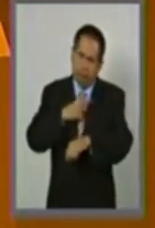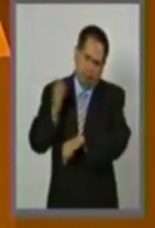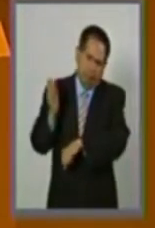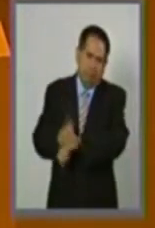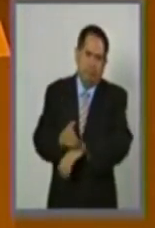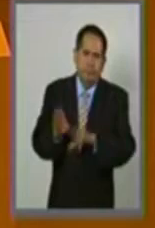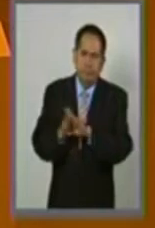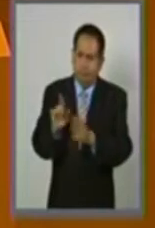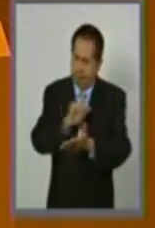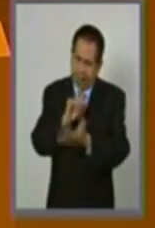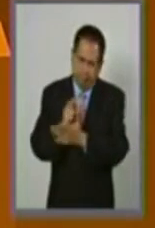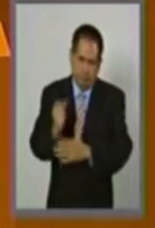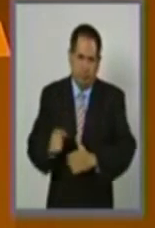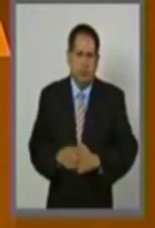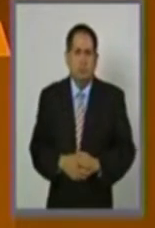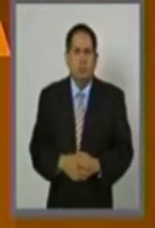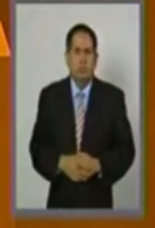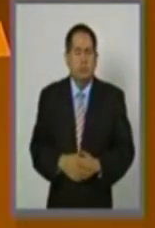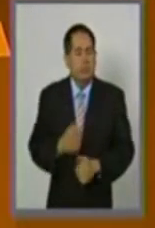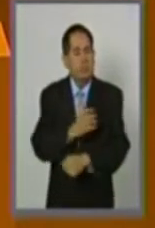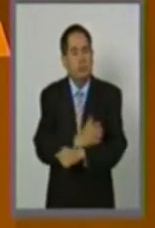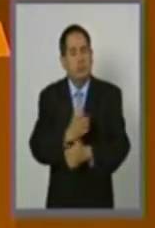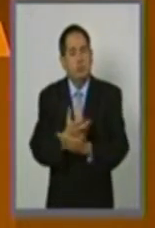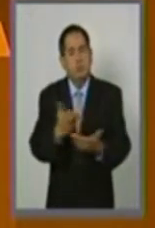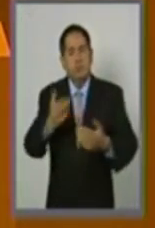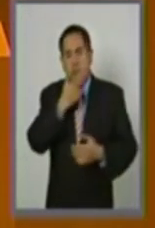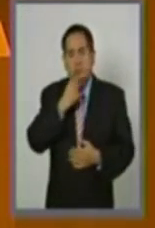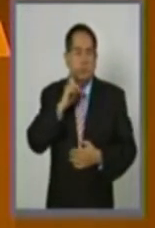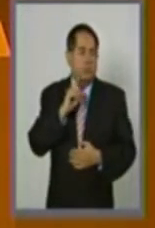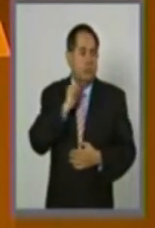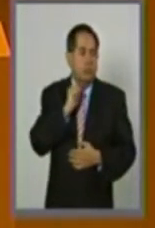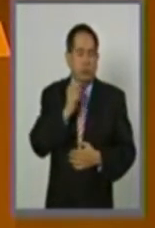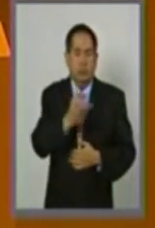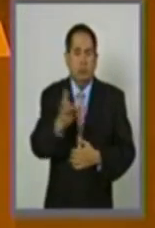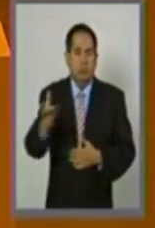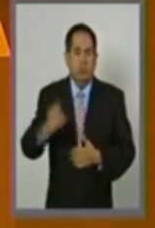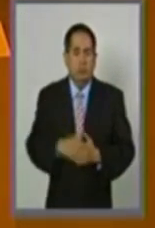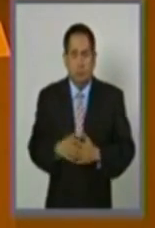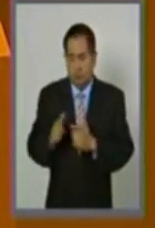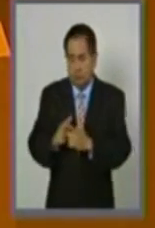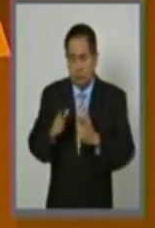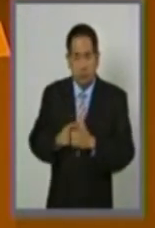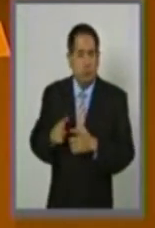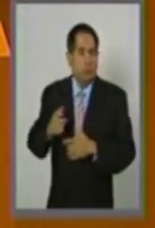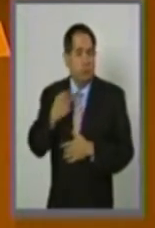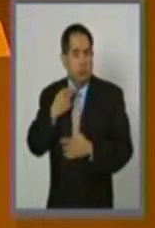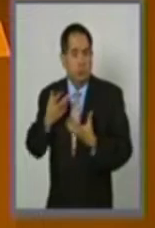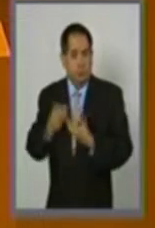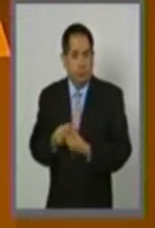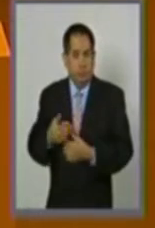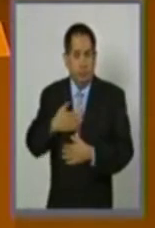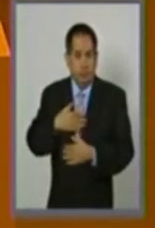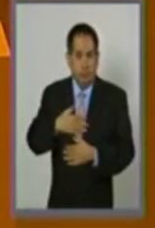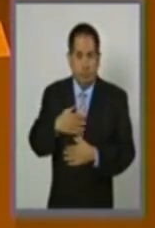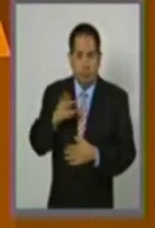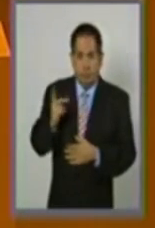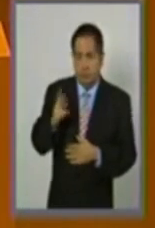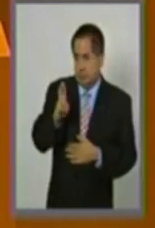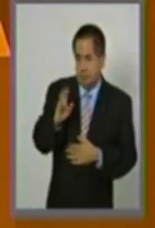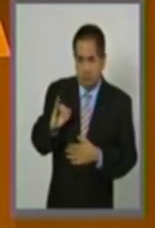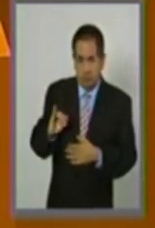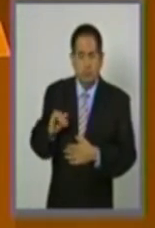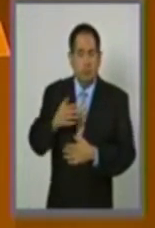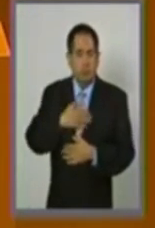castigado por la ley. Compañeras y compañeros senadores, el grupo parlamentario de mi partido, el Revolucionario